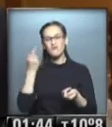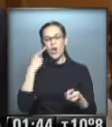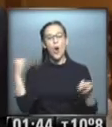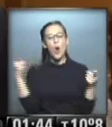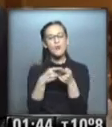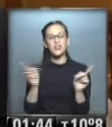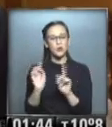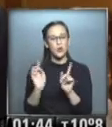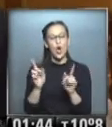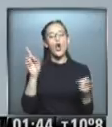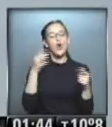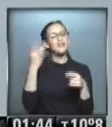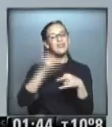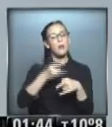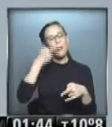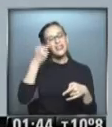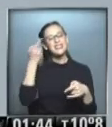cada vez más y mejor a los argentinos.